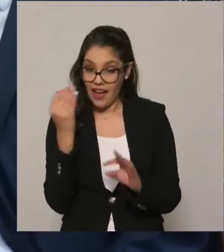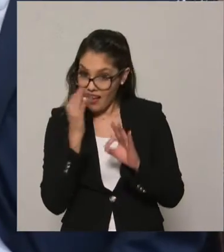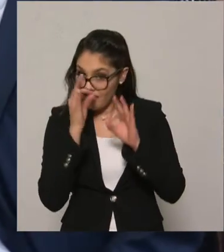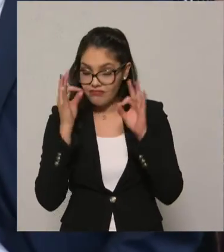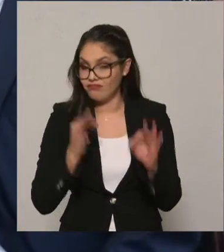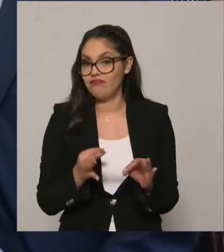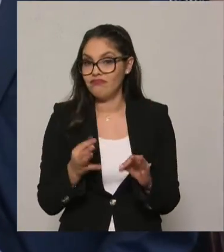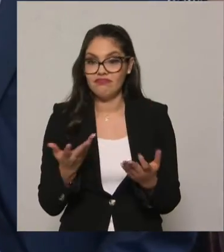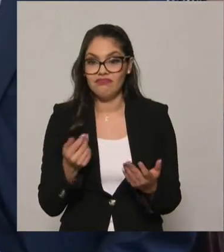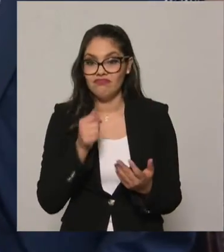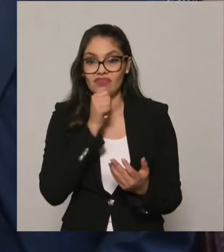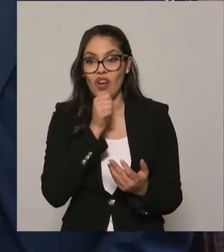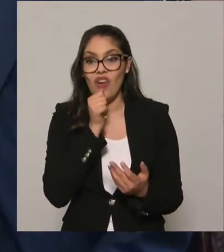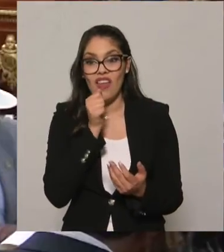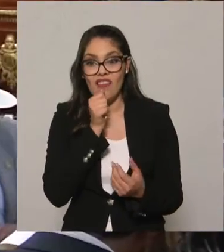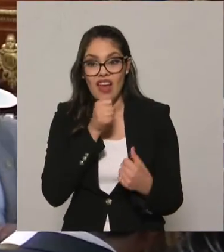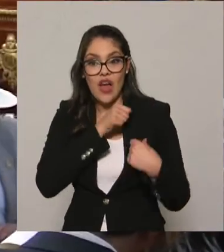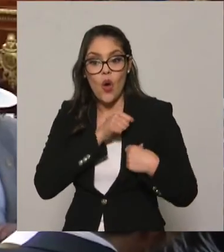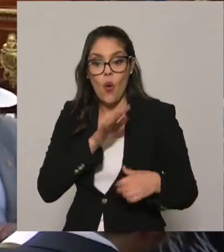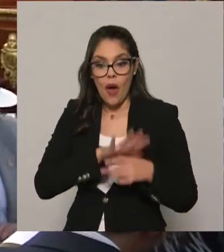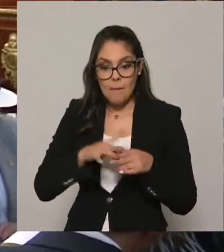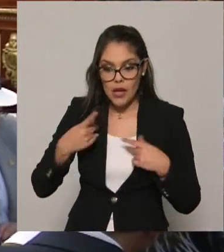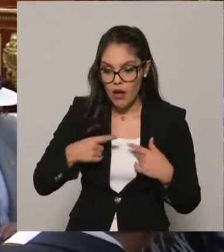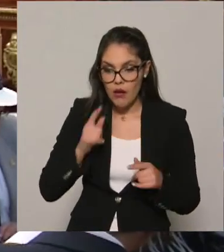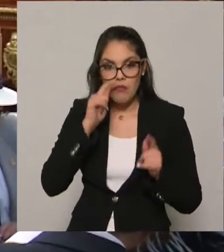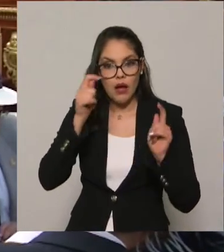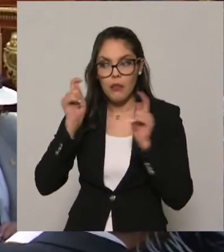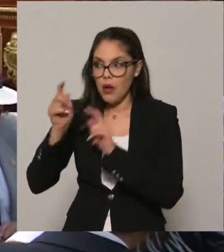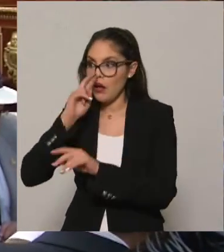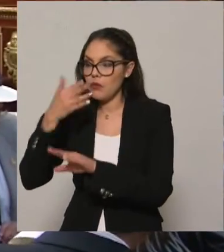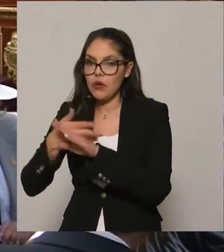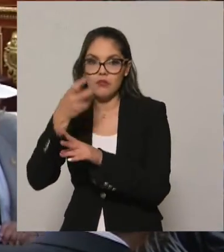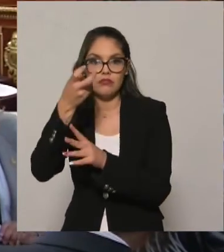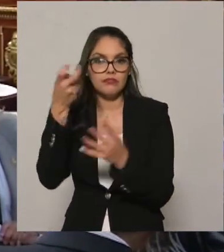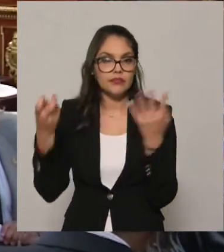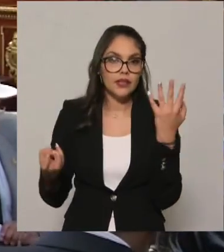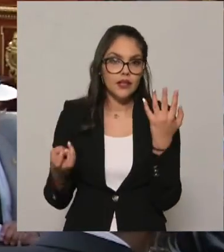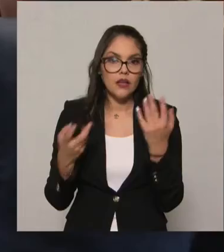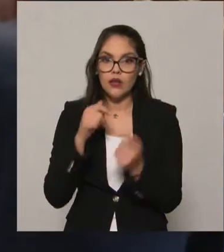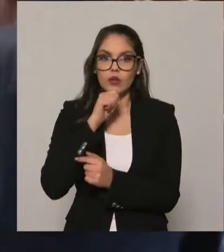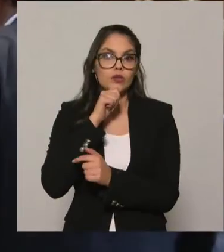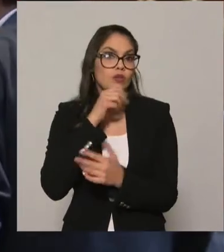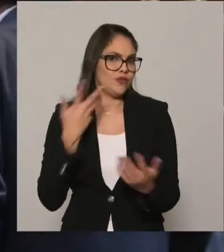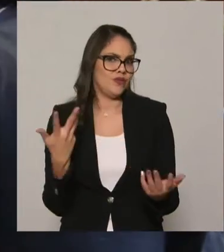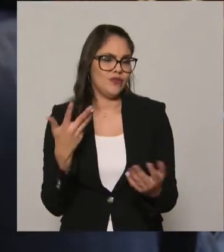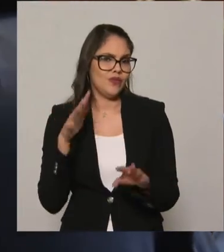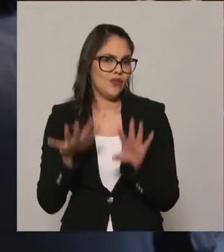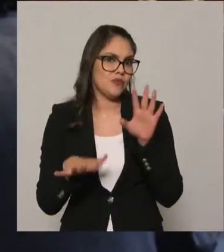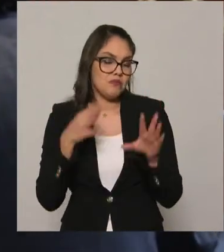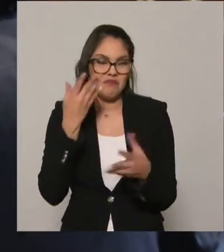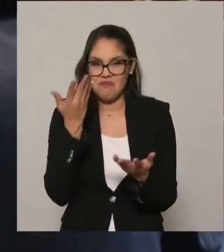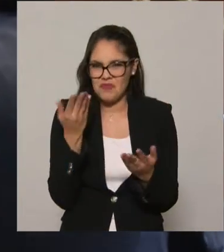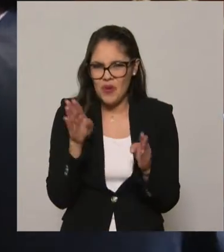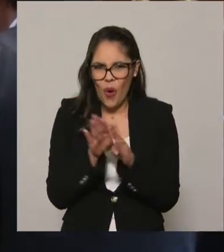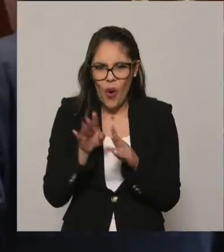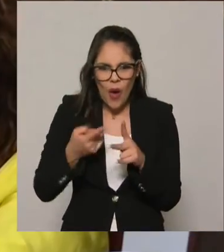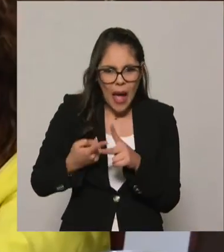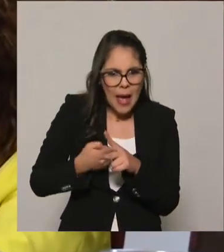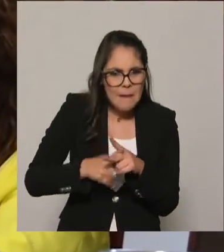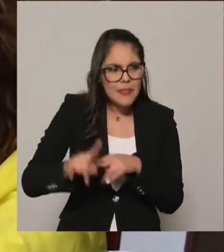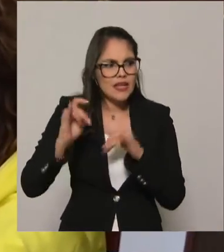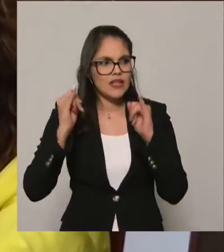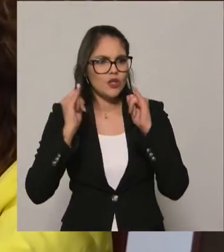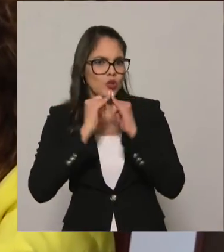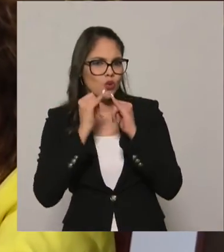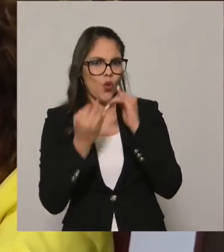hay funcionarios de ese nuevo instituto designados. Entonces será un surgimiento extraño de una nueva institución